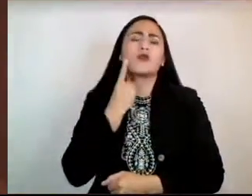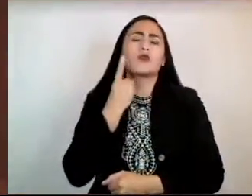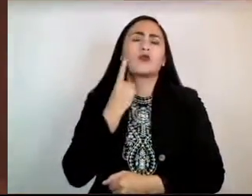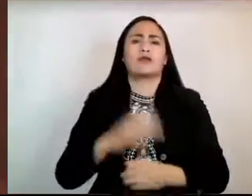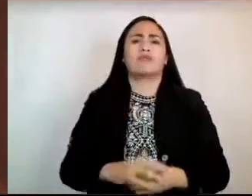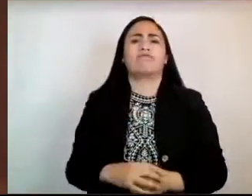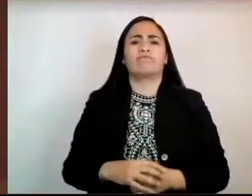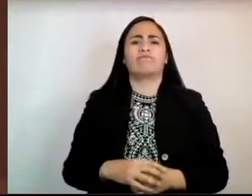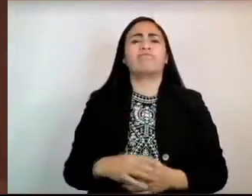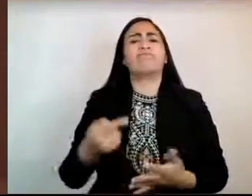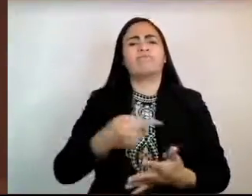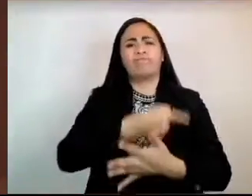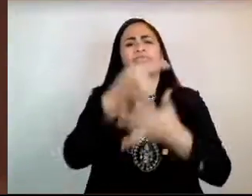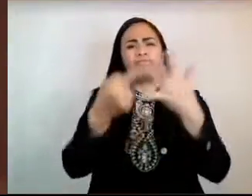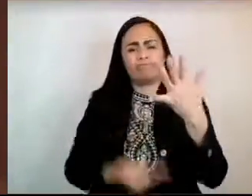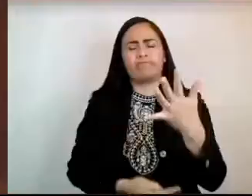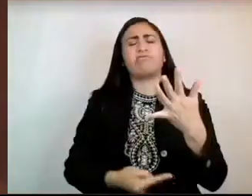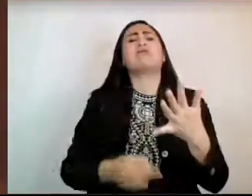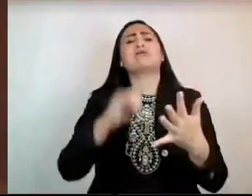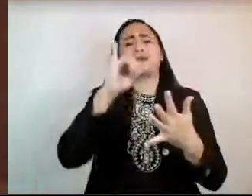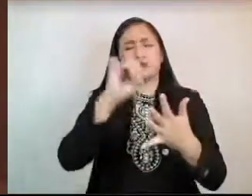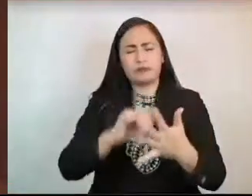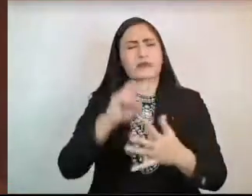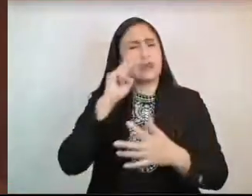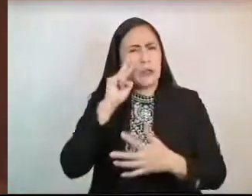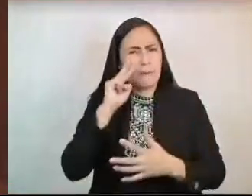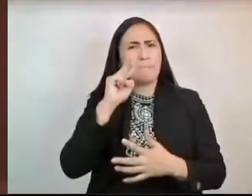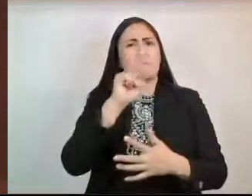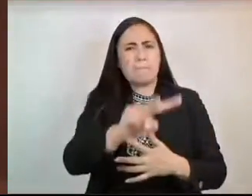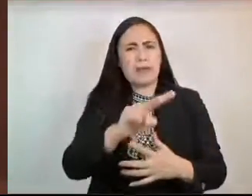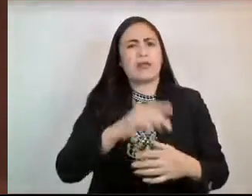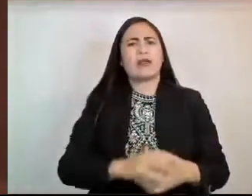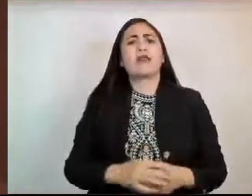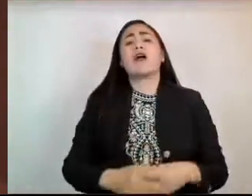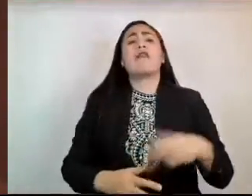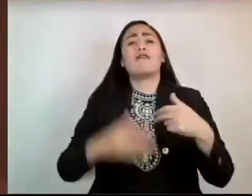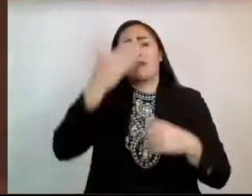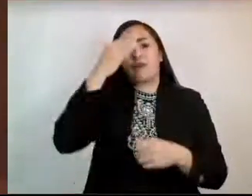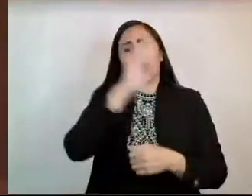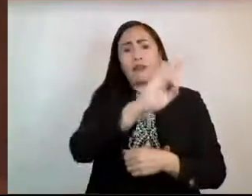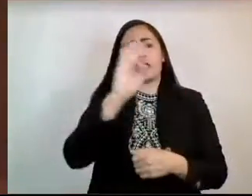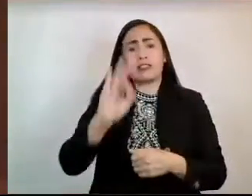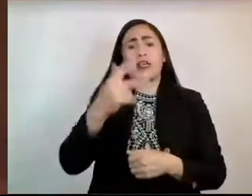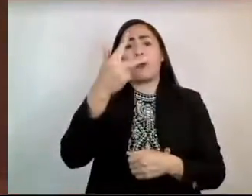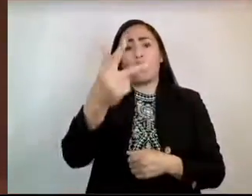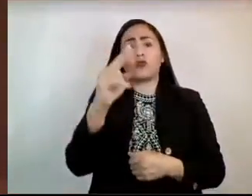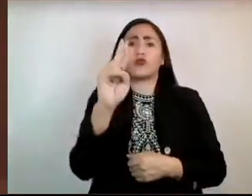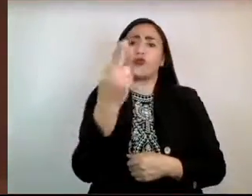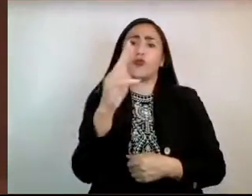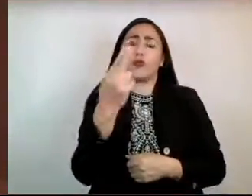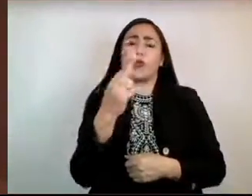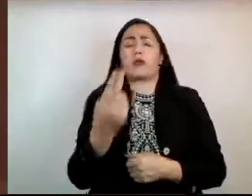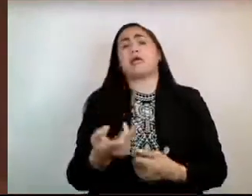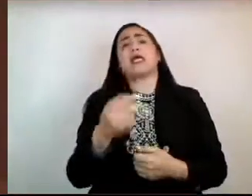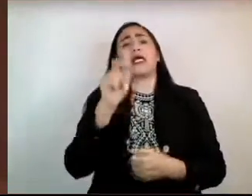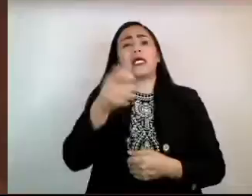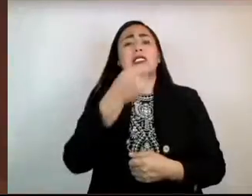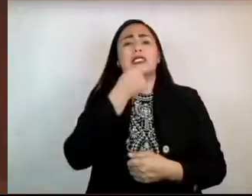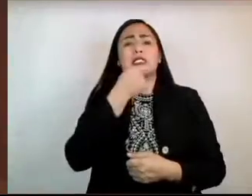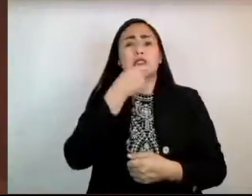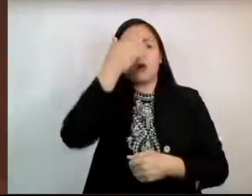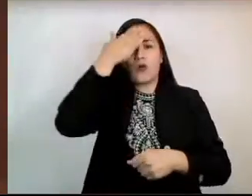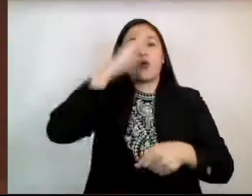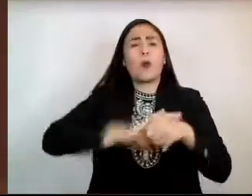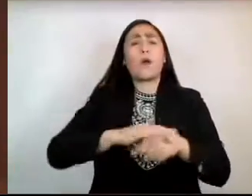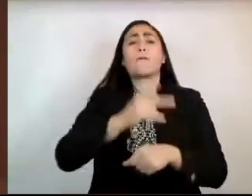el considerar, el visibilizar cada 8 de noviembre el Día del Huérfano. La situación actual